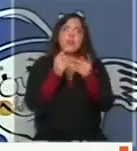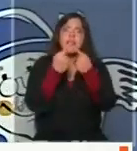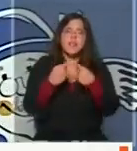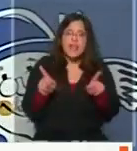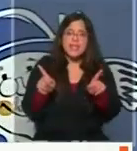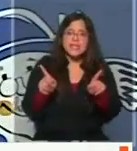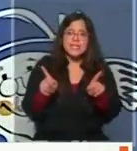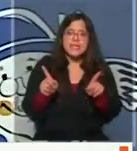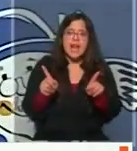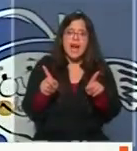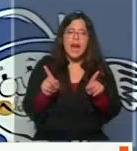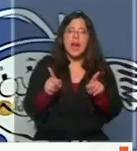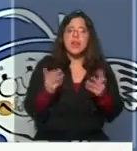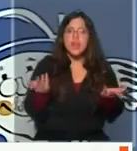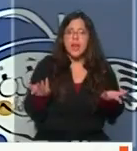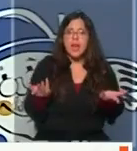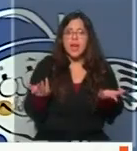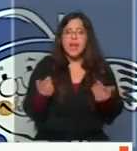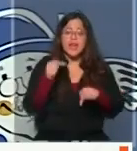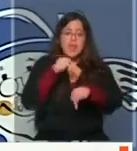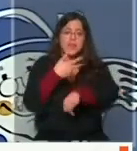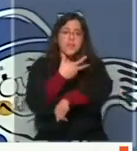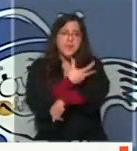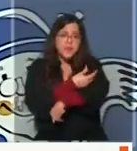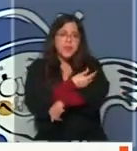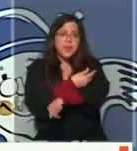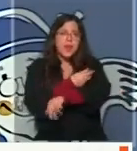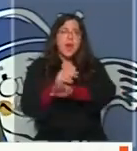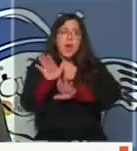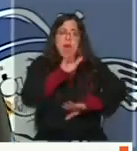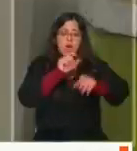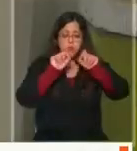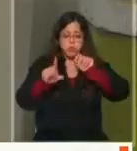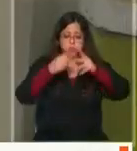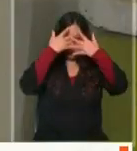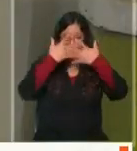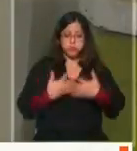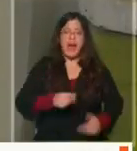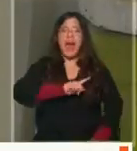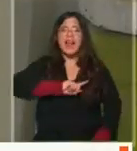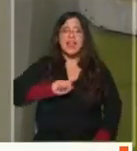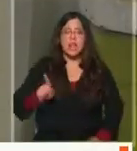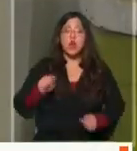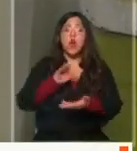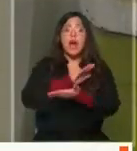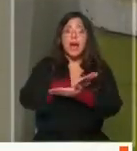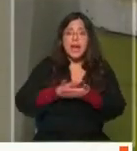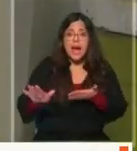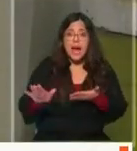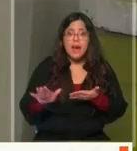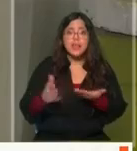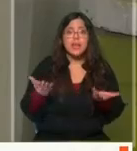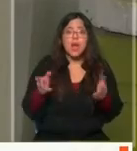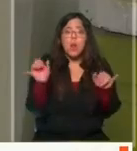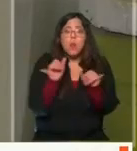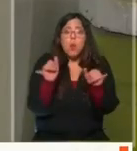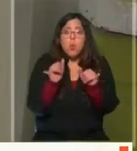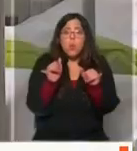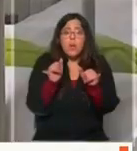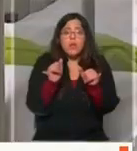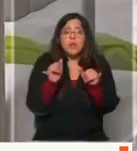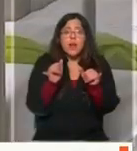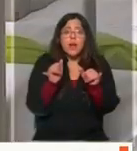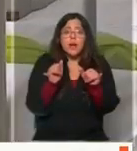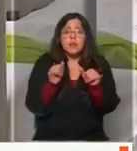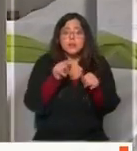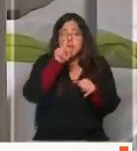las vacunas es que su efecto de la protección inmunológica es inmediato. Es gratuito, lo reciben los recién nacidos en maternidades